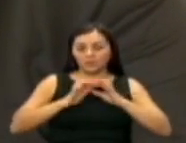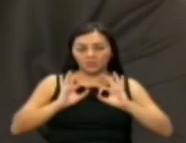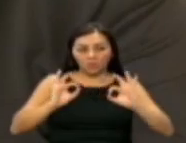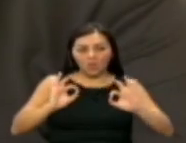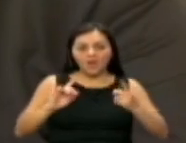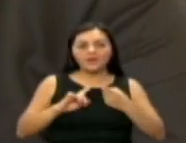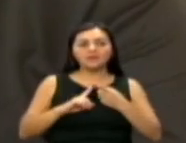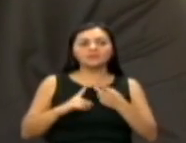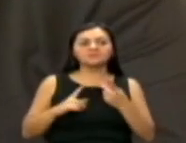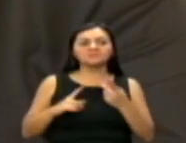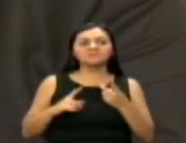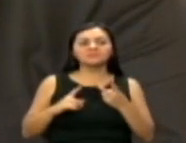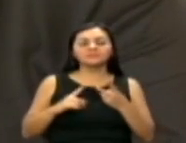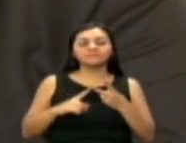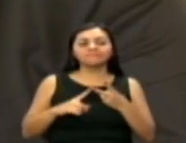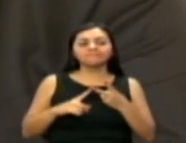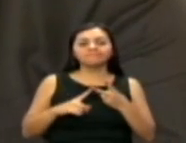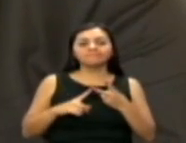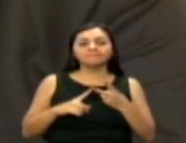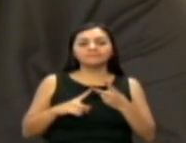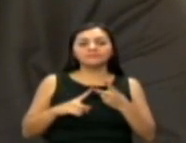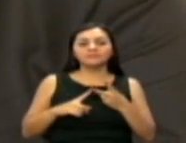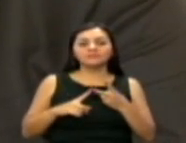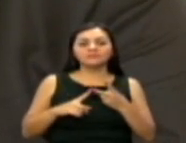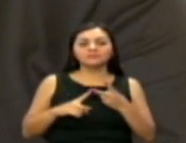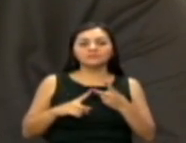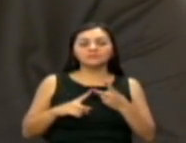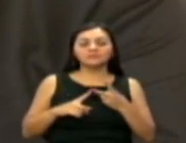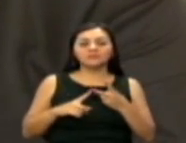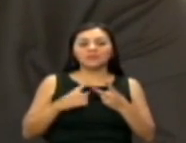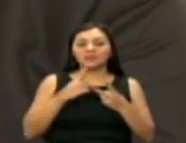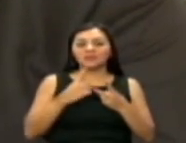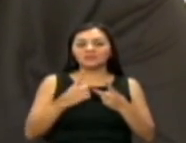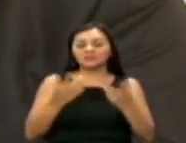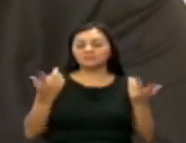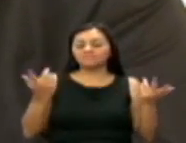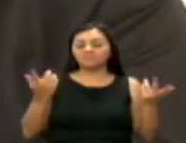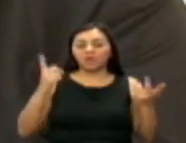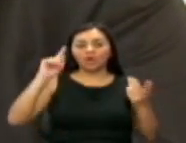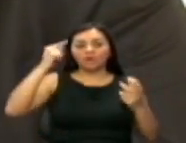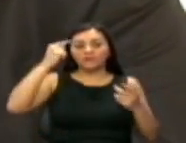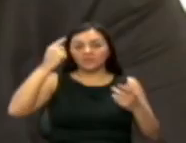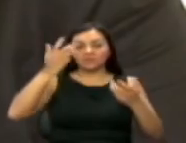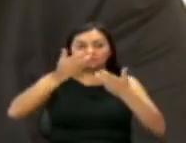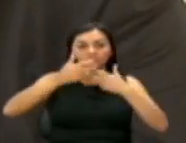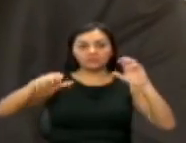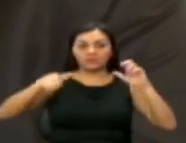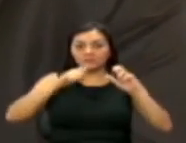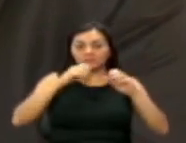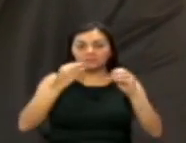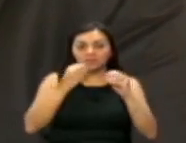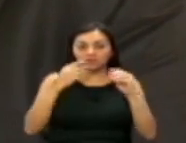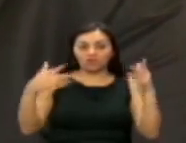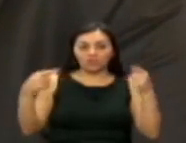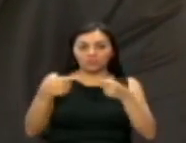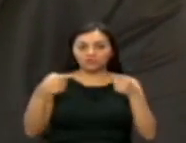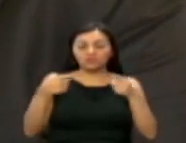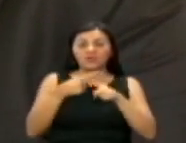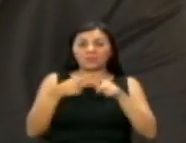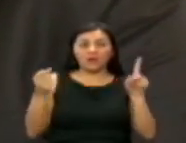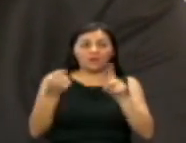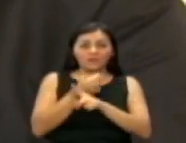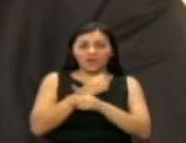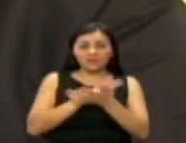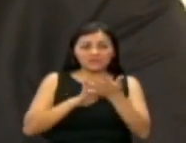sido exitoso, ha planteado también lo desubicado a criterio del gobierno que se encuentra los líderes de oposición, pero el nivel de violencia,